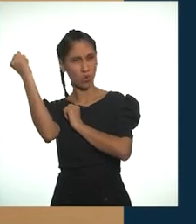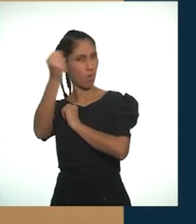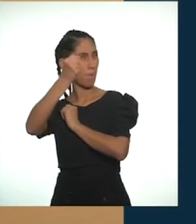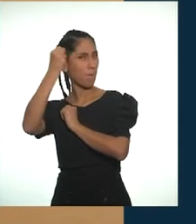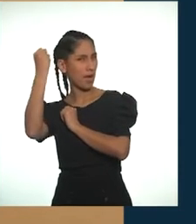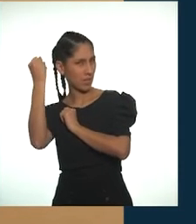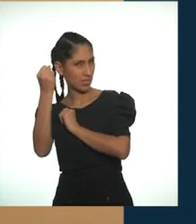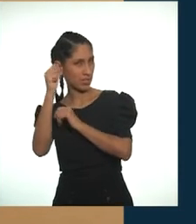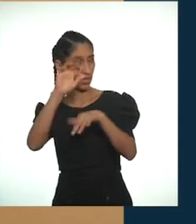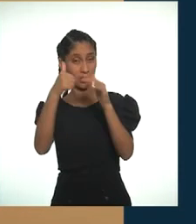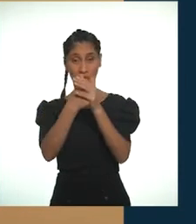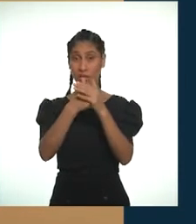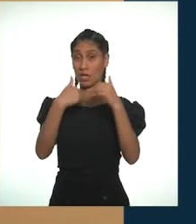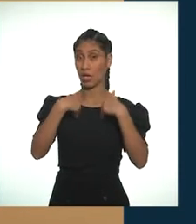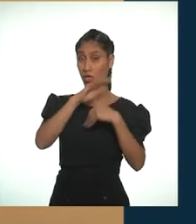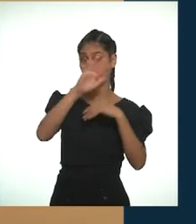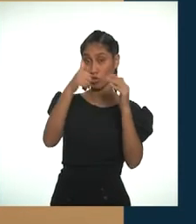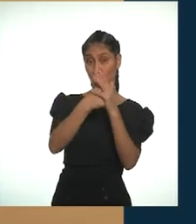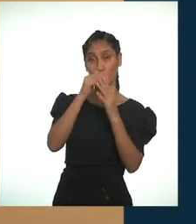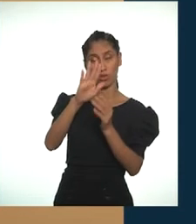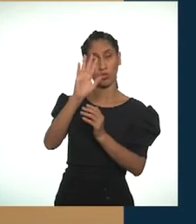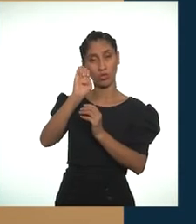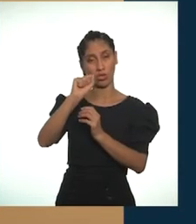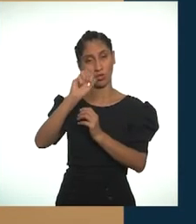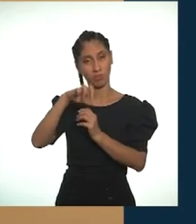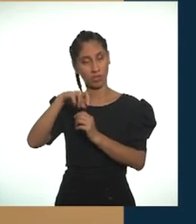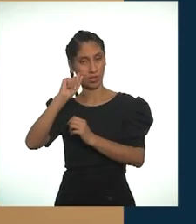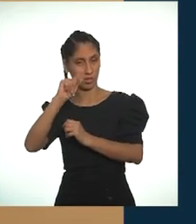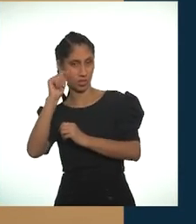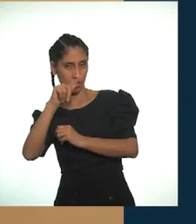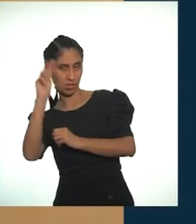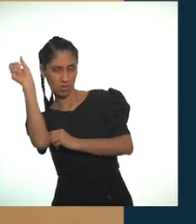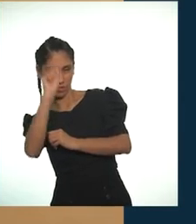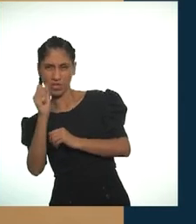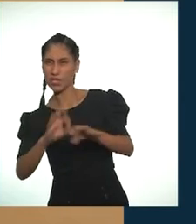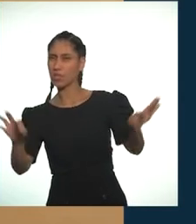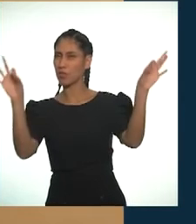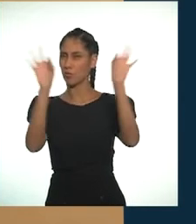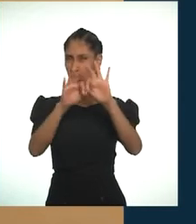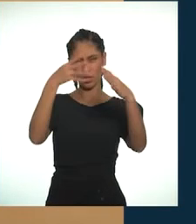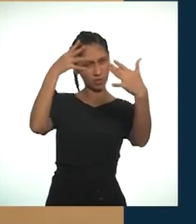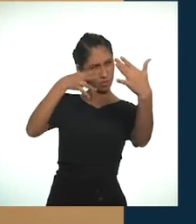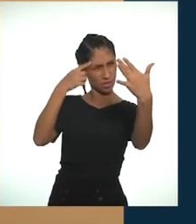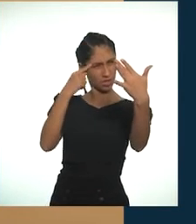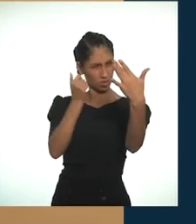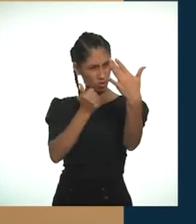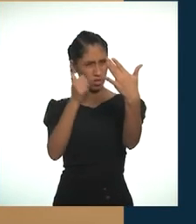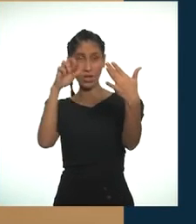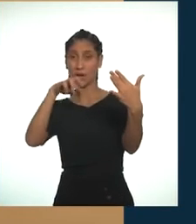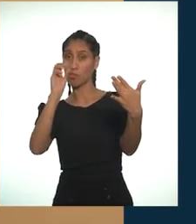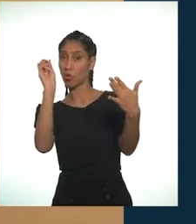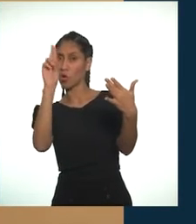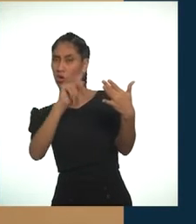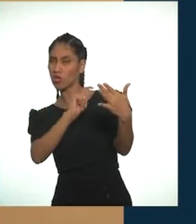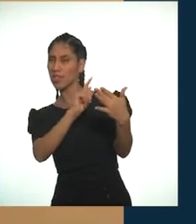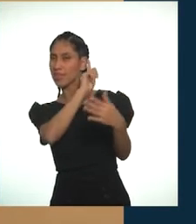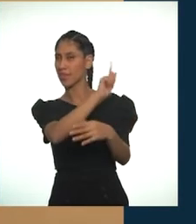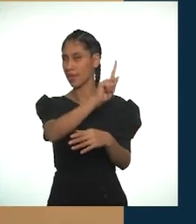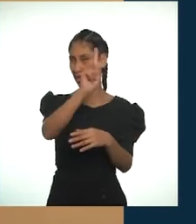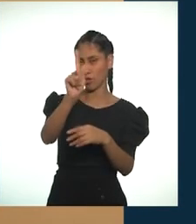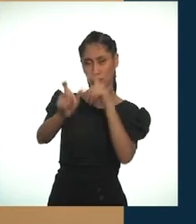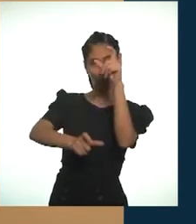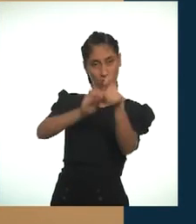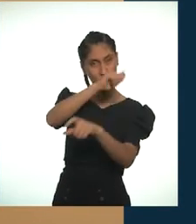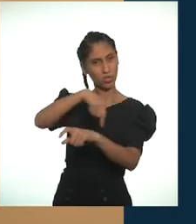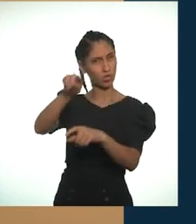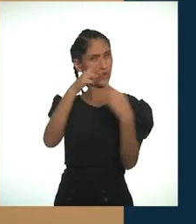con estas expectativas, es muy importante considerar el aporte y el rol de todos los